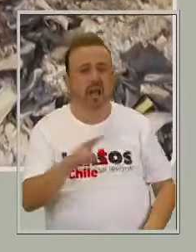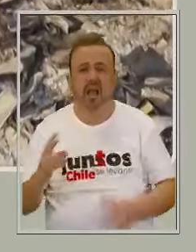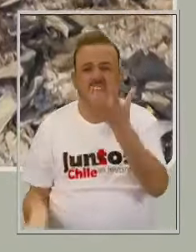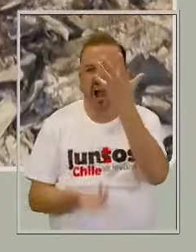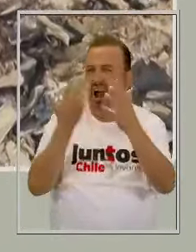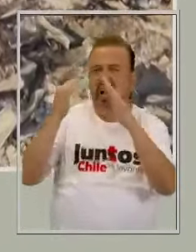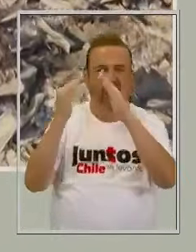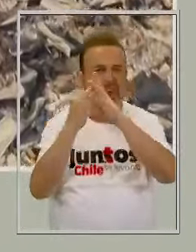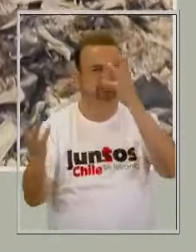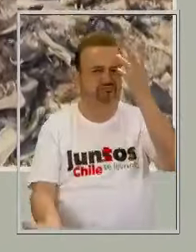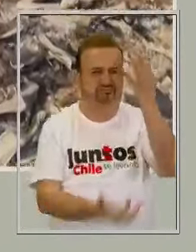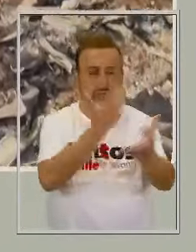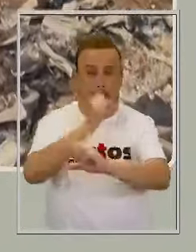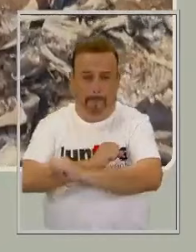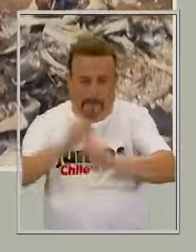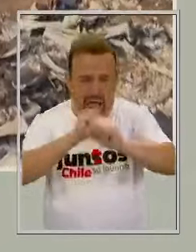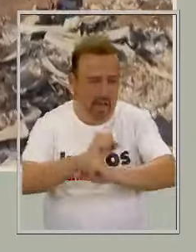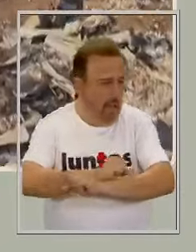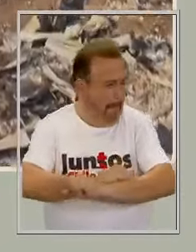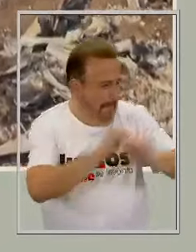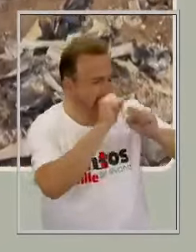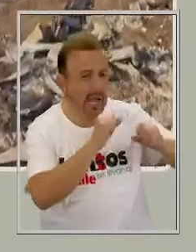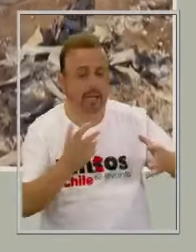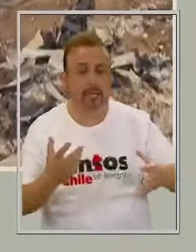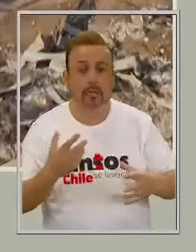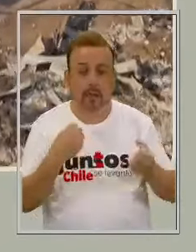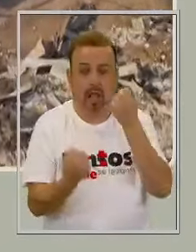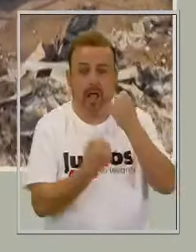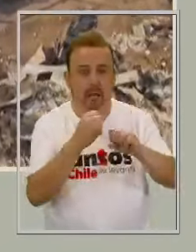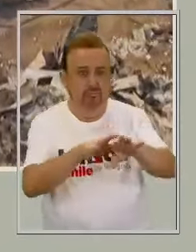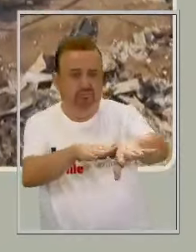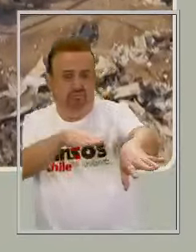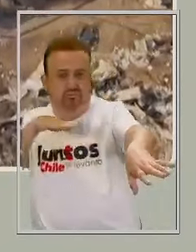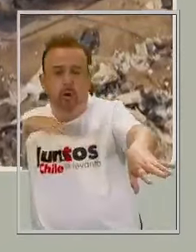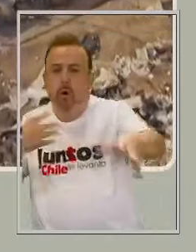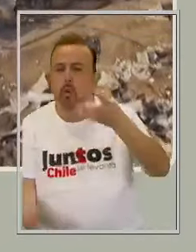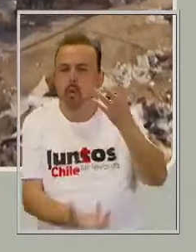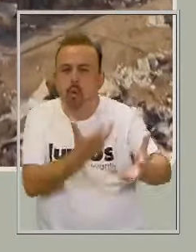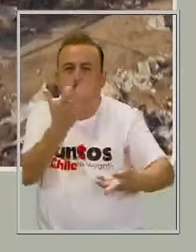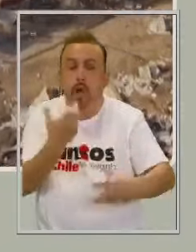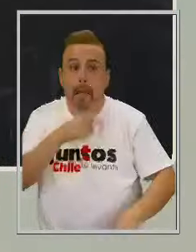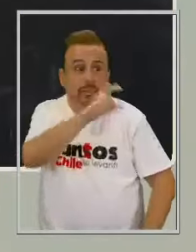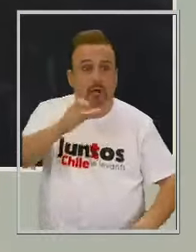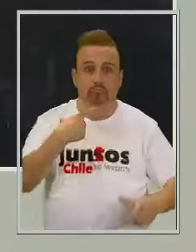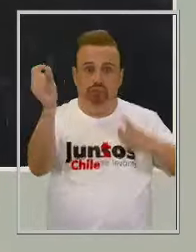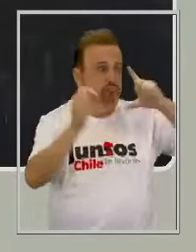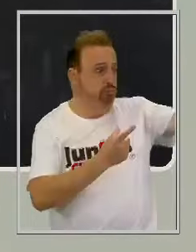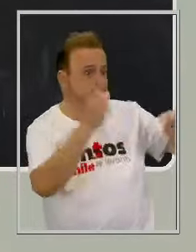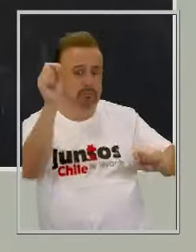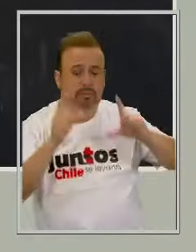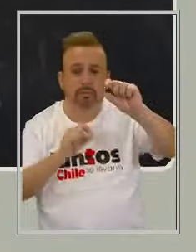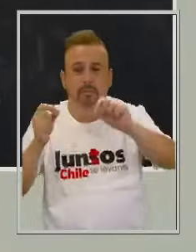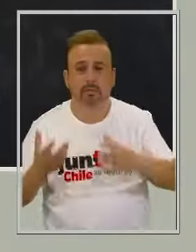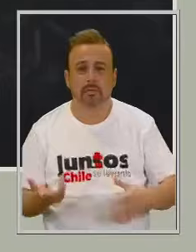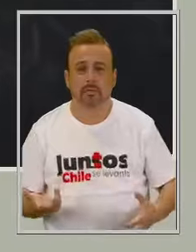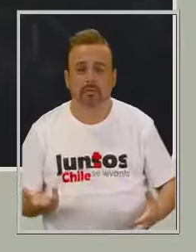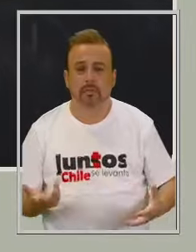quemándose, explosiones, vehículos quemados, gente escapando, gente